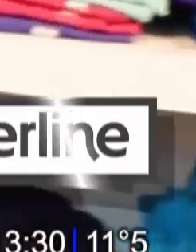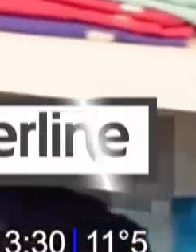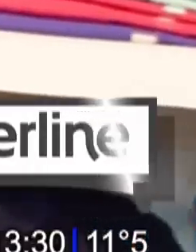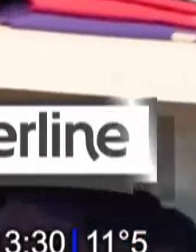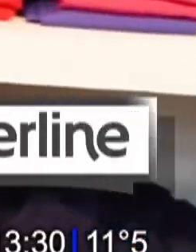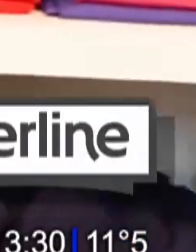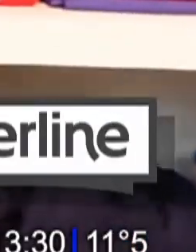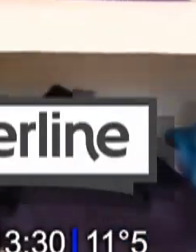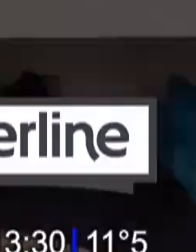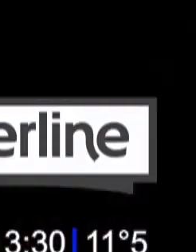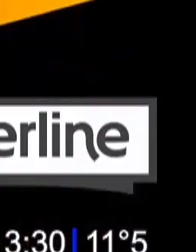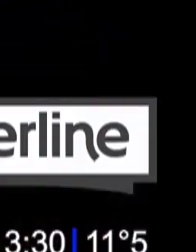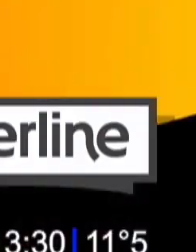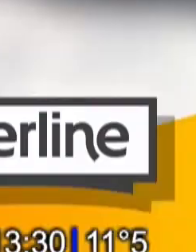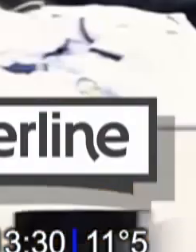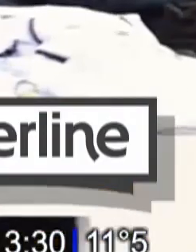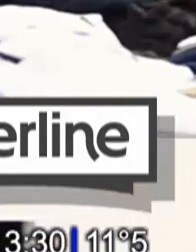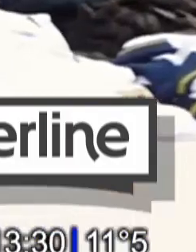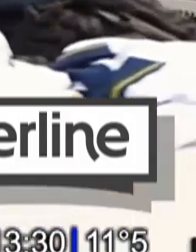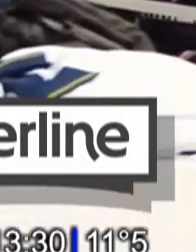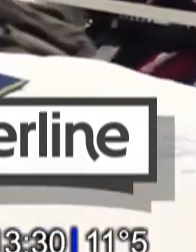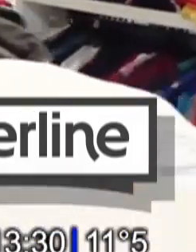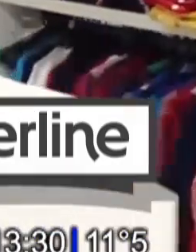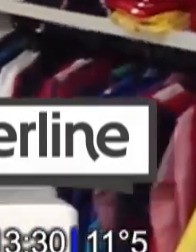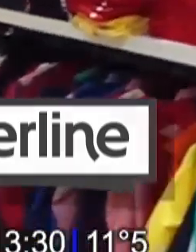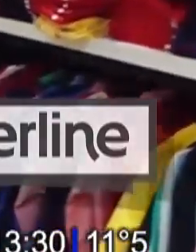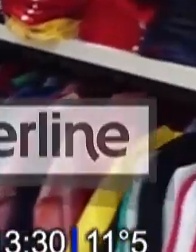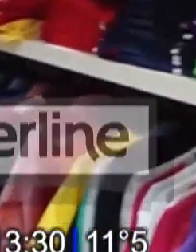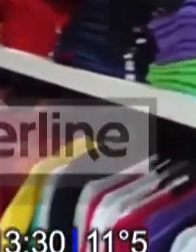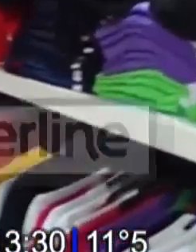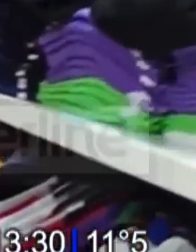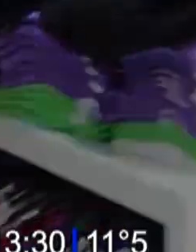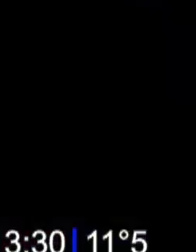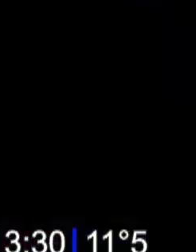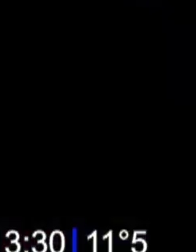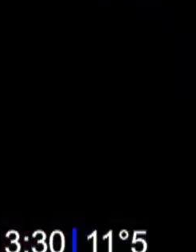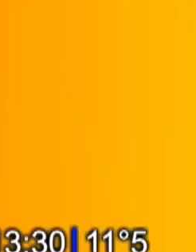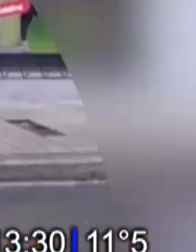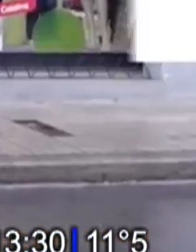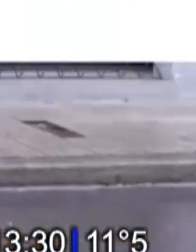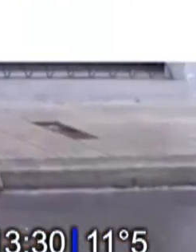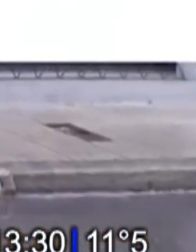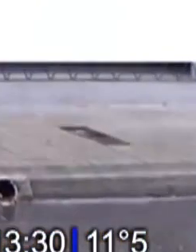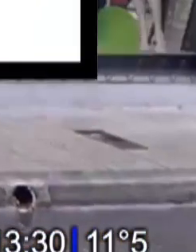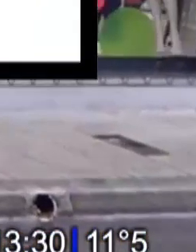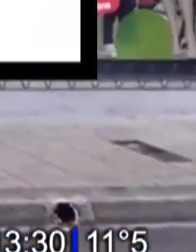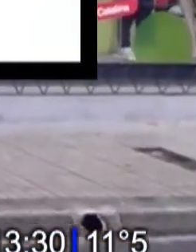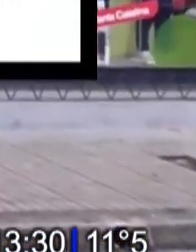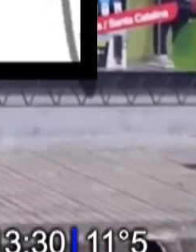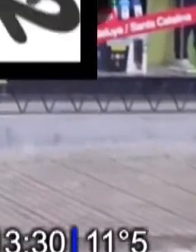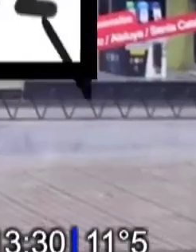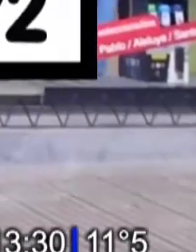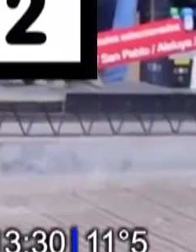de fabricación y calidad. Coverline, desde San Luis para todo el país. Junín 766, consultas